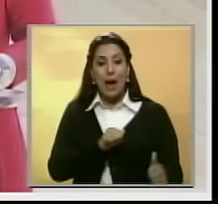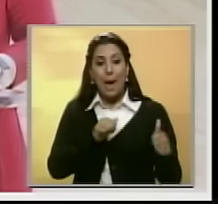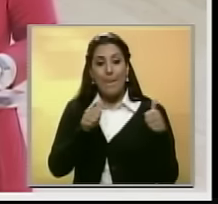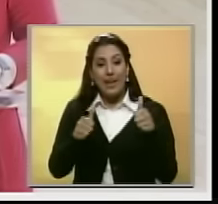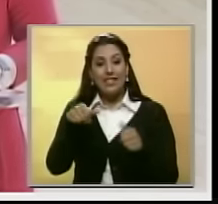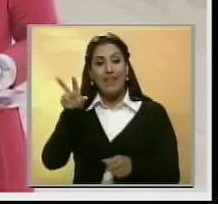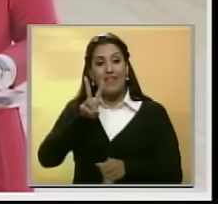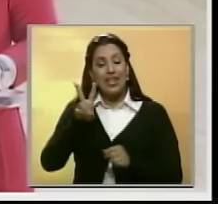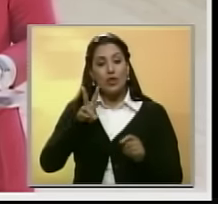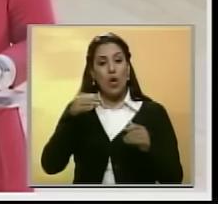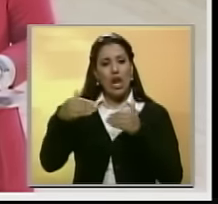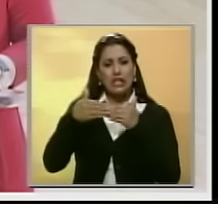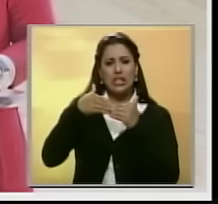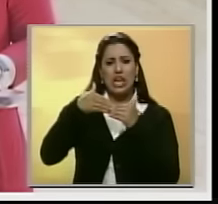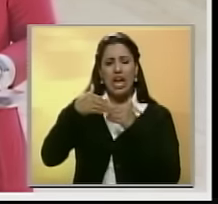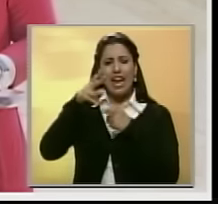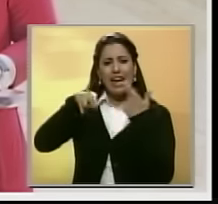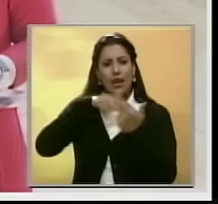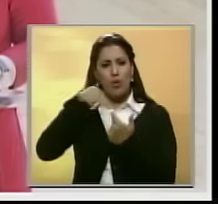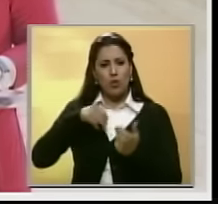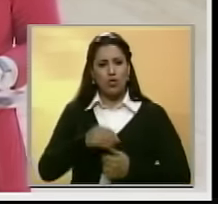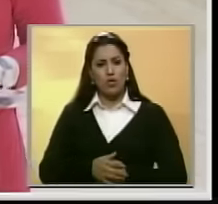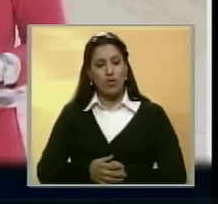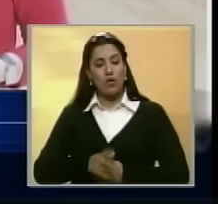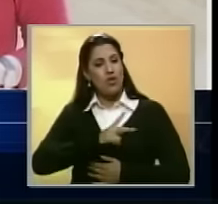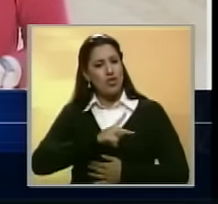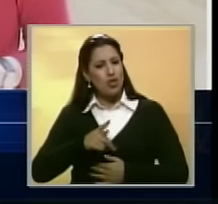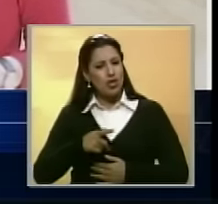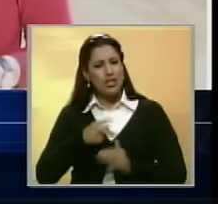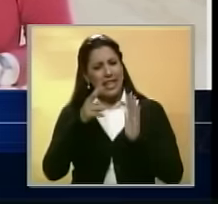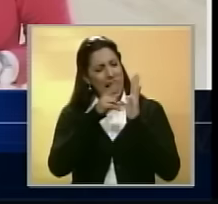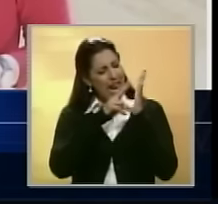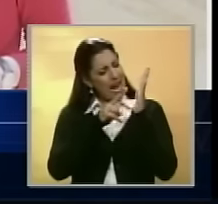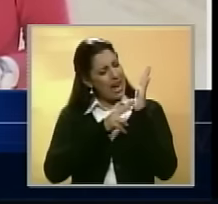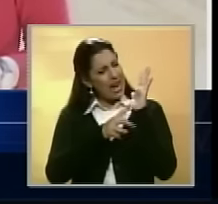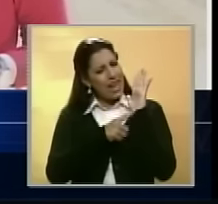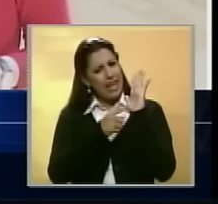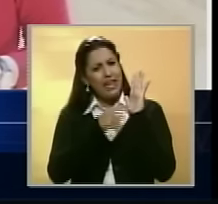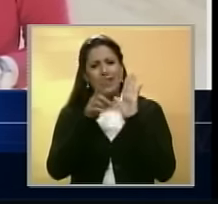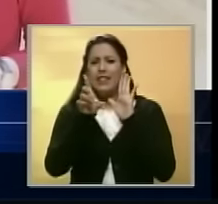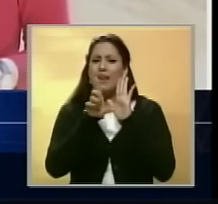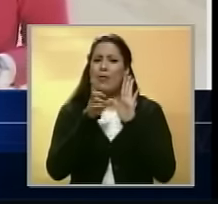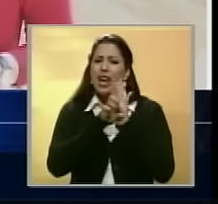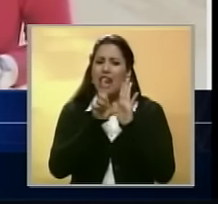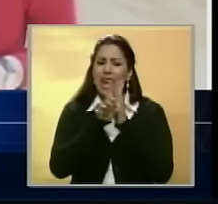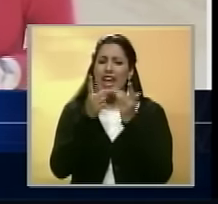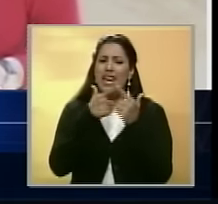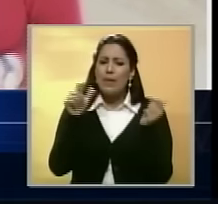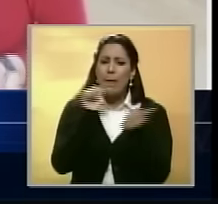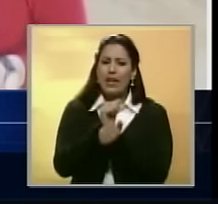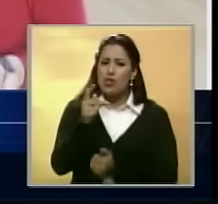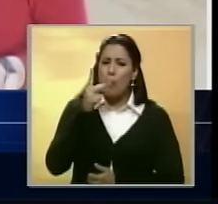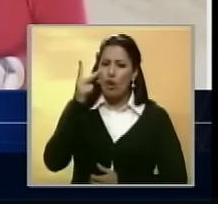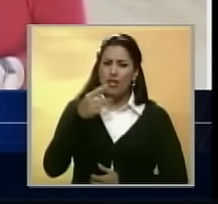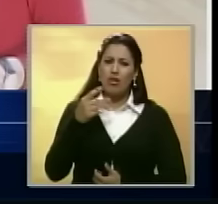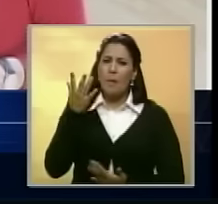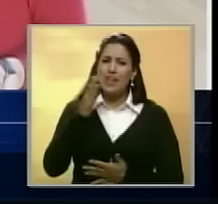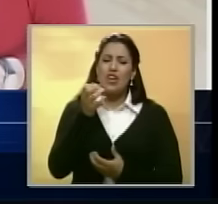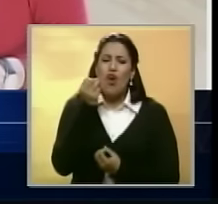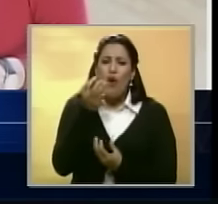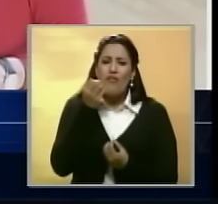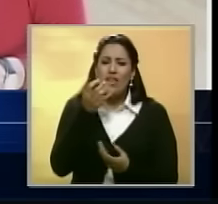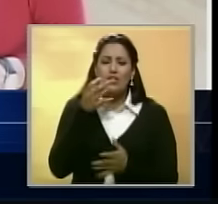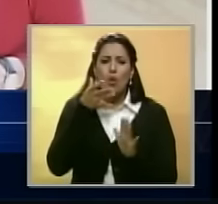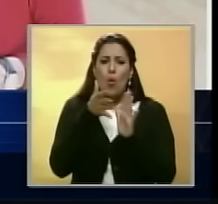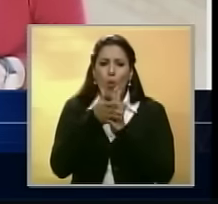en Venezuela la contrarrevolución. Cuando nosotros leemos la ley de impunidad, bueno, una confesión, como bien